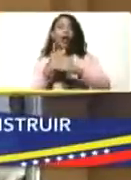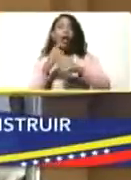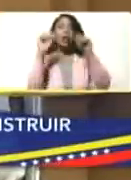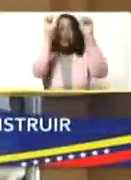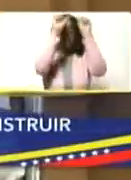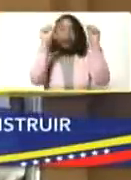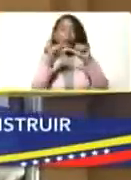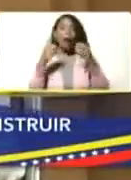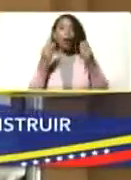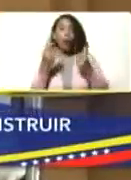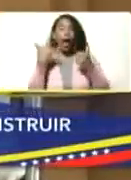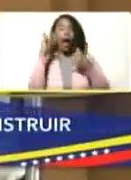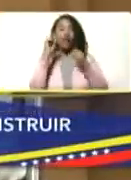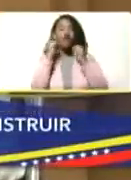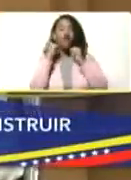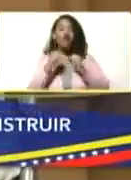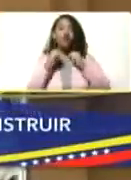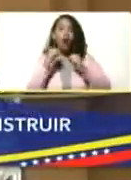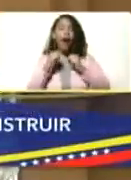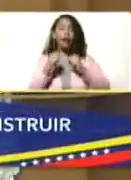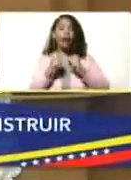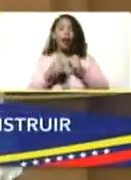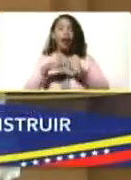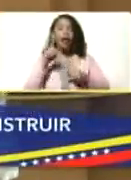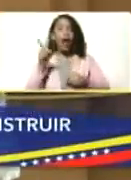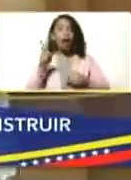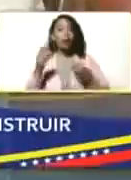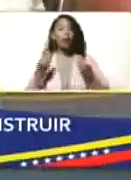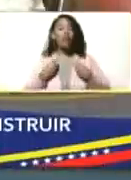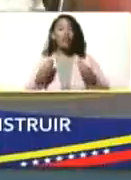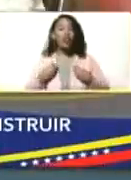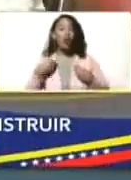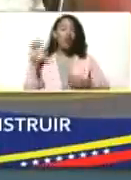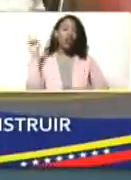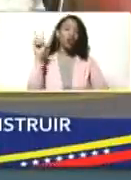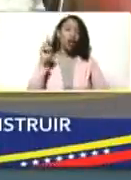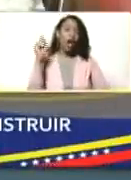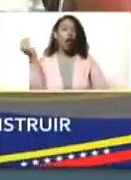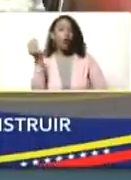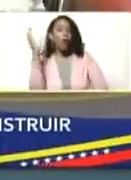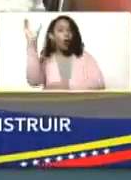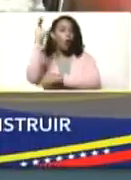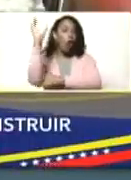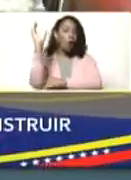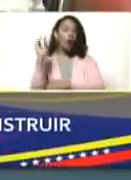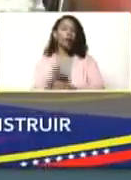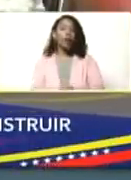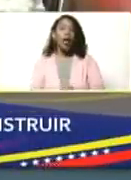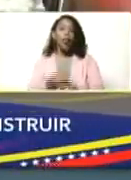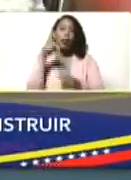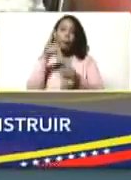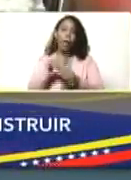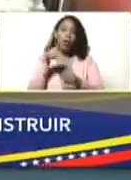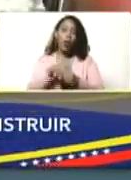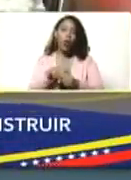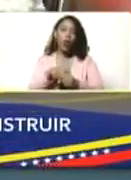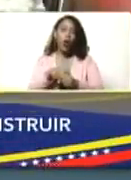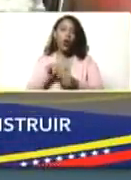económico que usa intensivamente, y de eso hemos vivido tanto Venezuela como Colombia, del petróleo y del